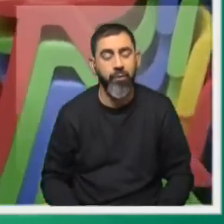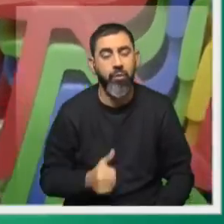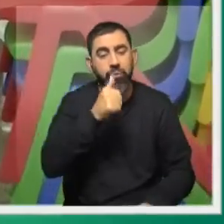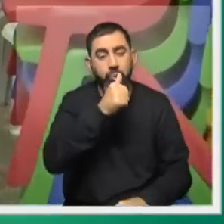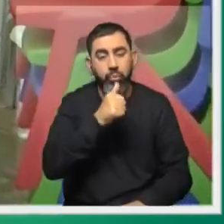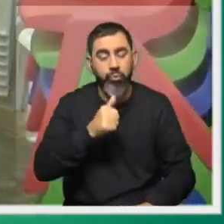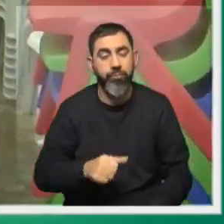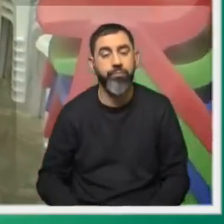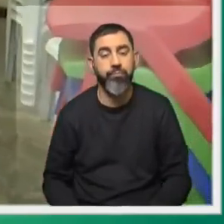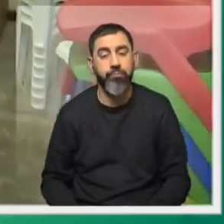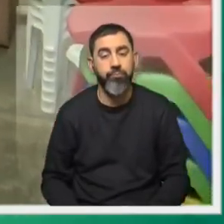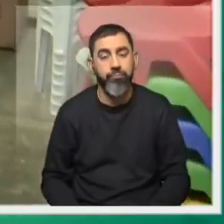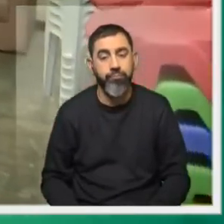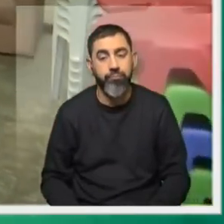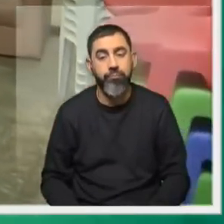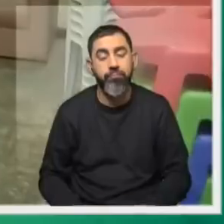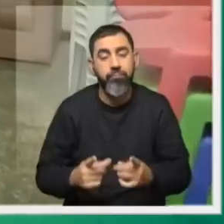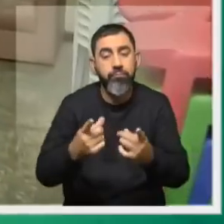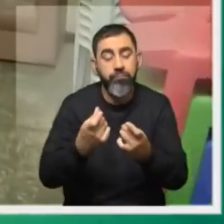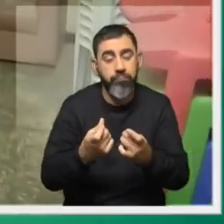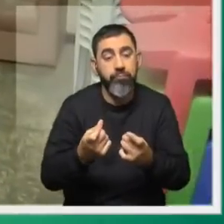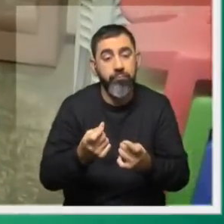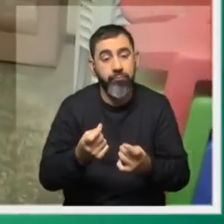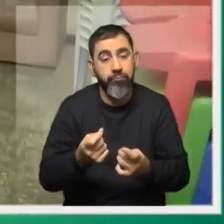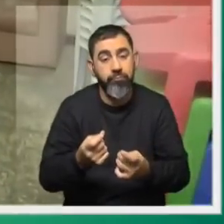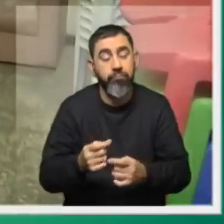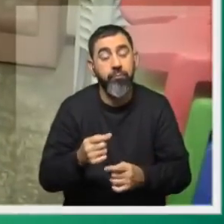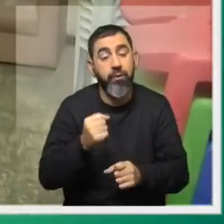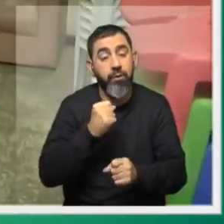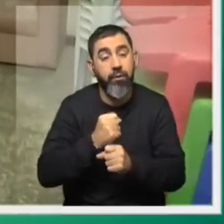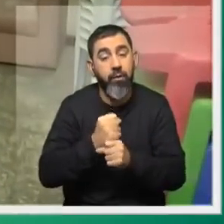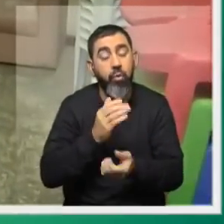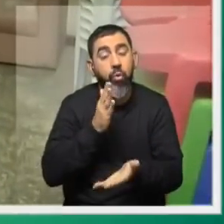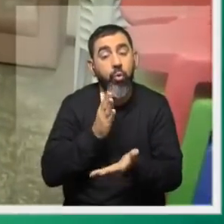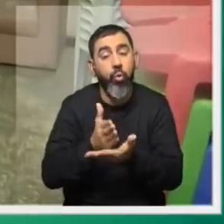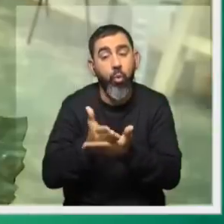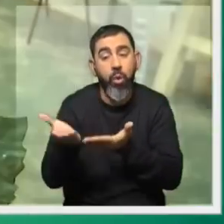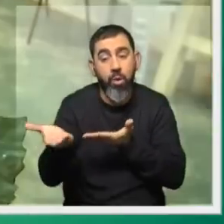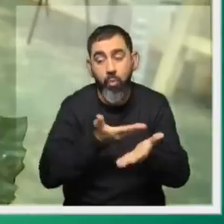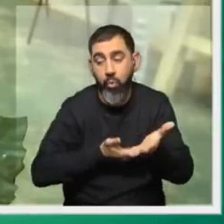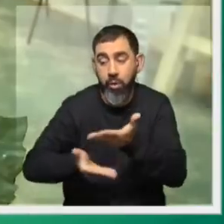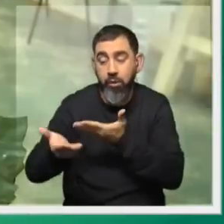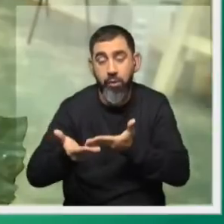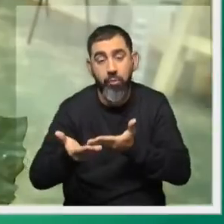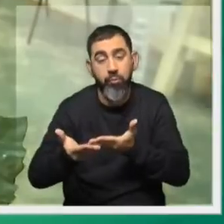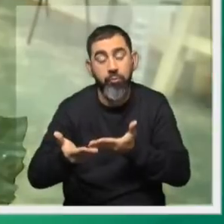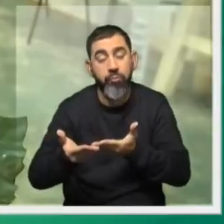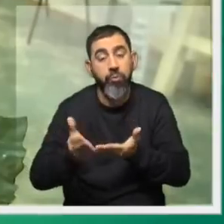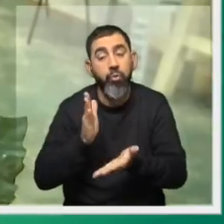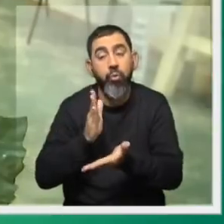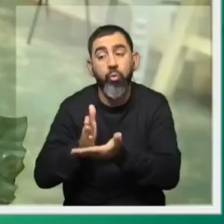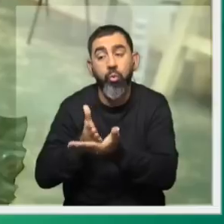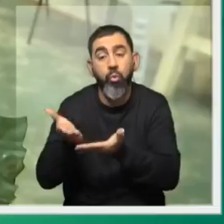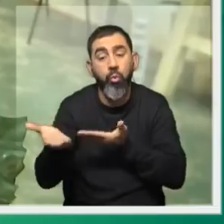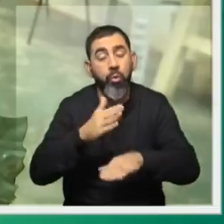Y de alguna manera lo que necesitamos es justamente tener como un trabajo colaborativo de corresponsabilidad siempre decimos